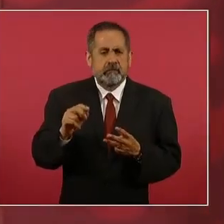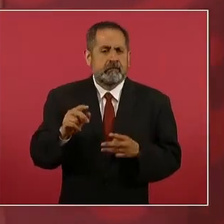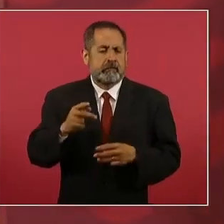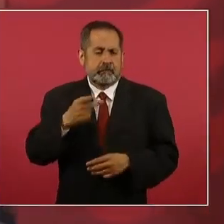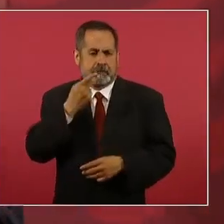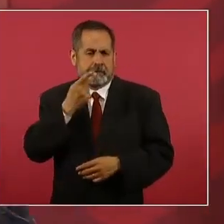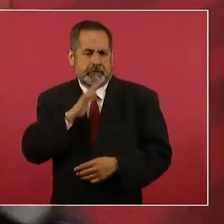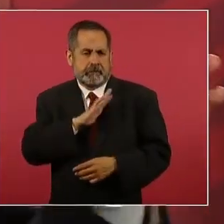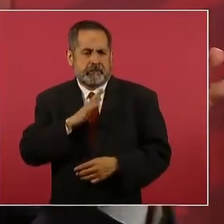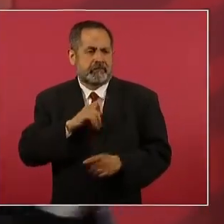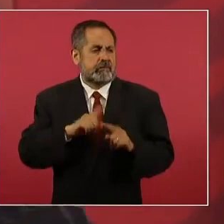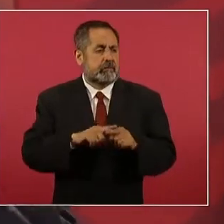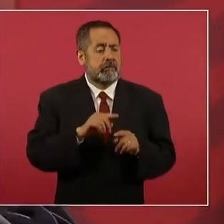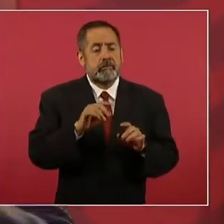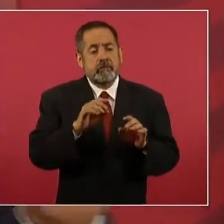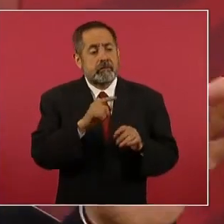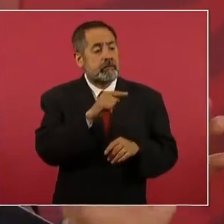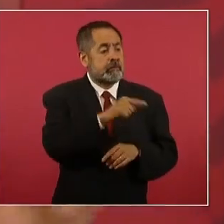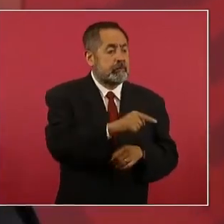Ya